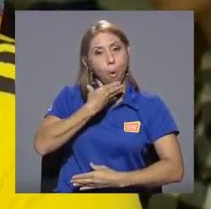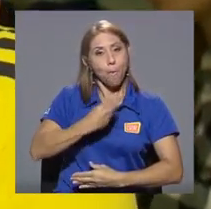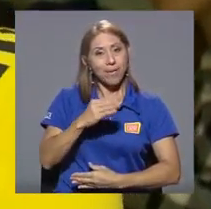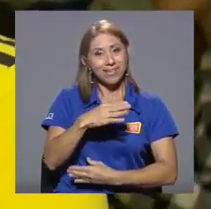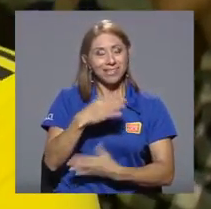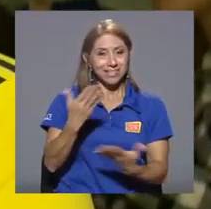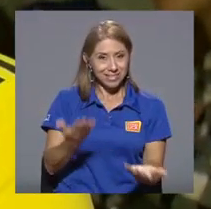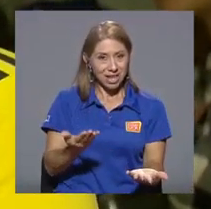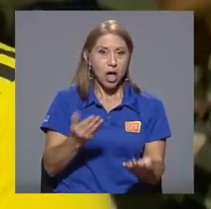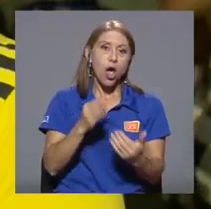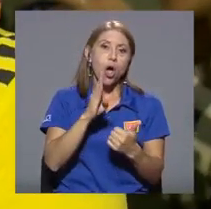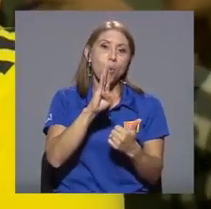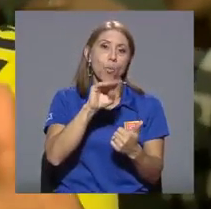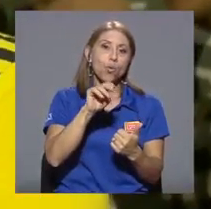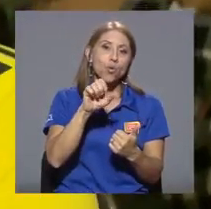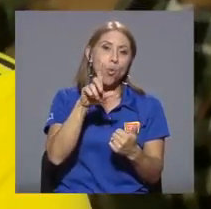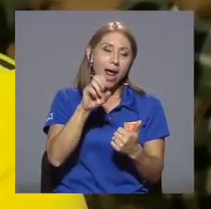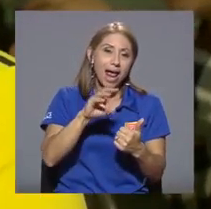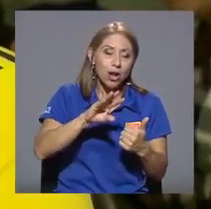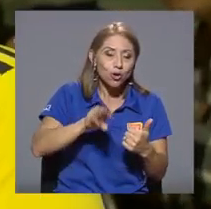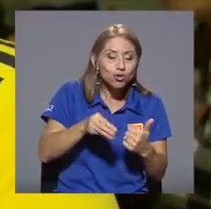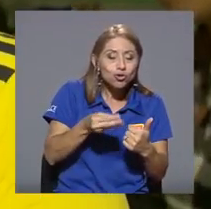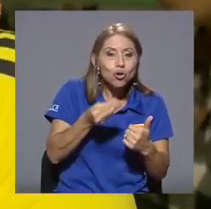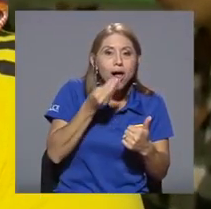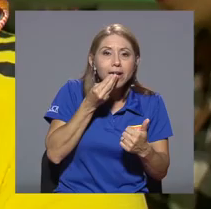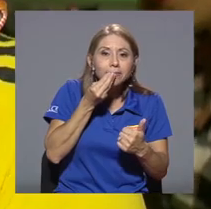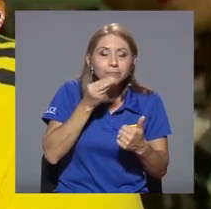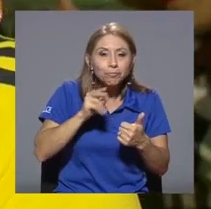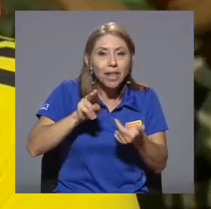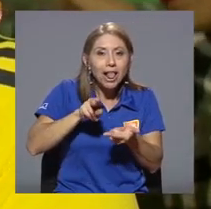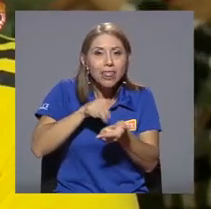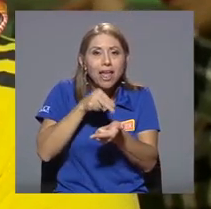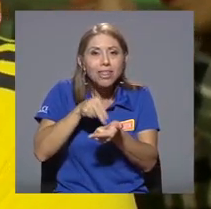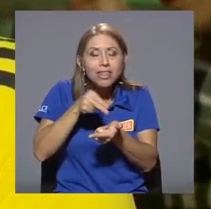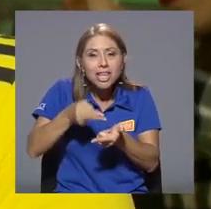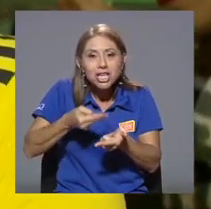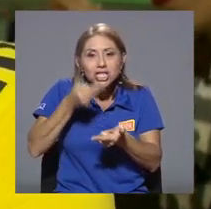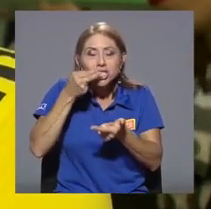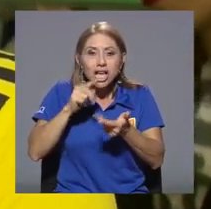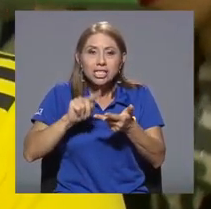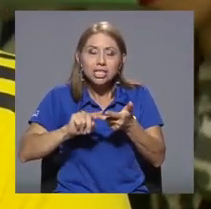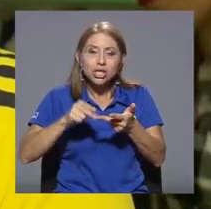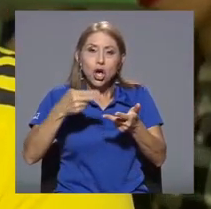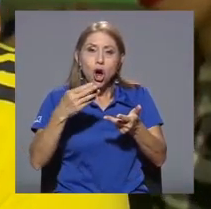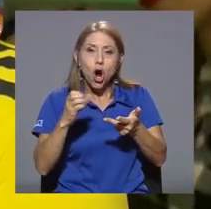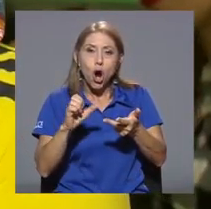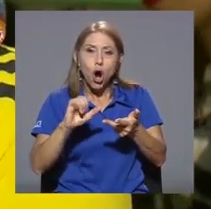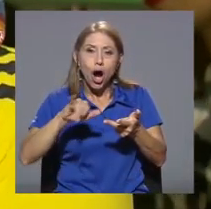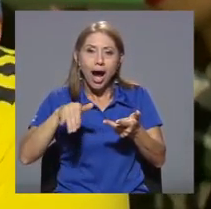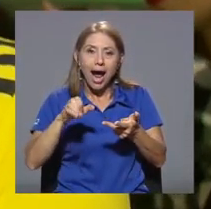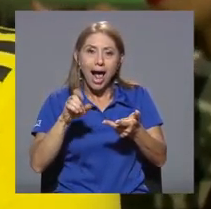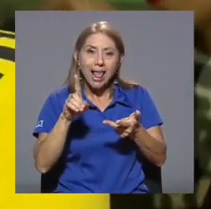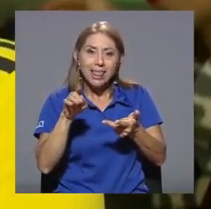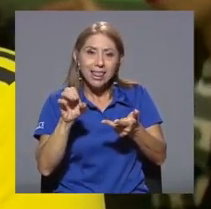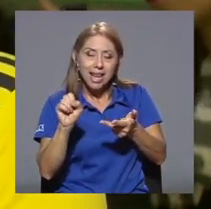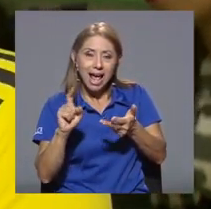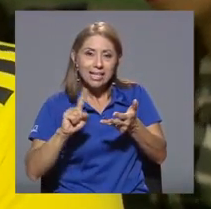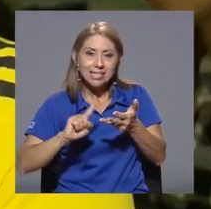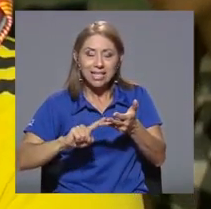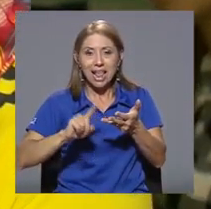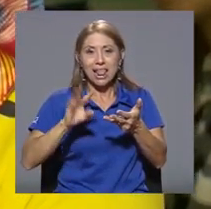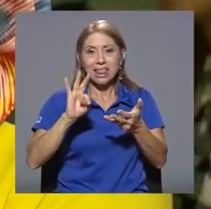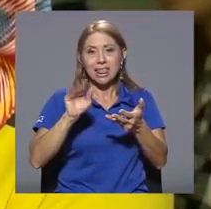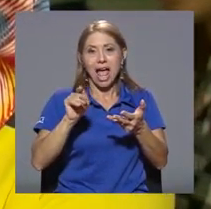que son los buñuelos, la natilla, unas hojaldras, el